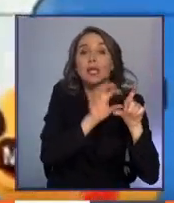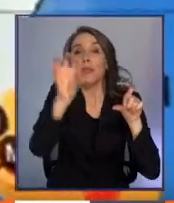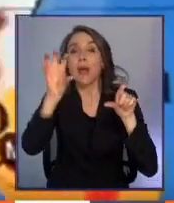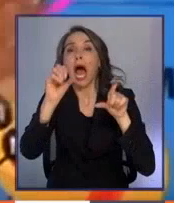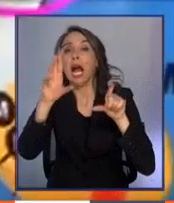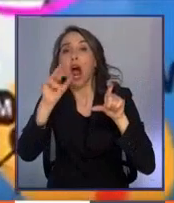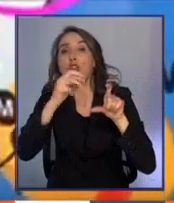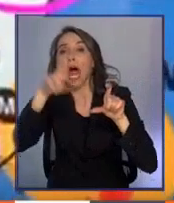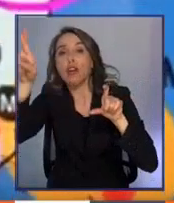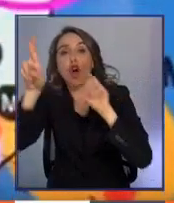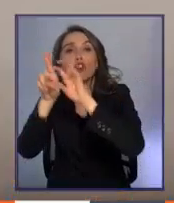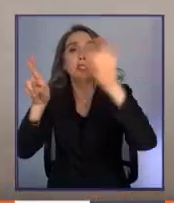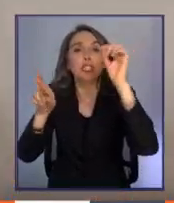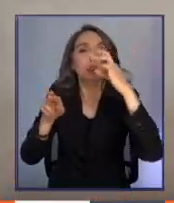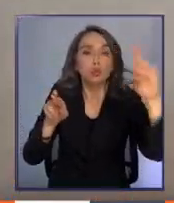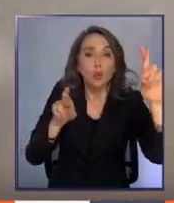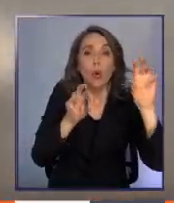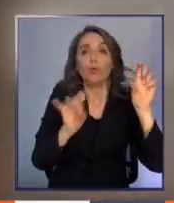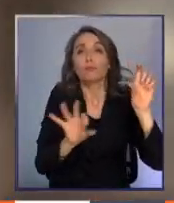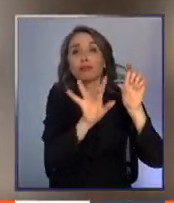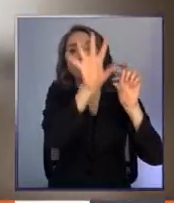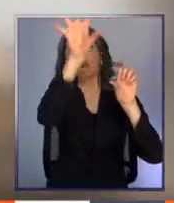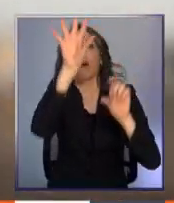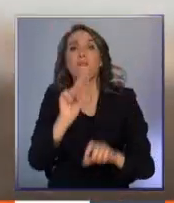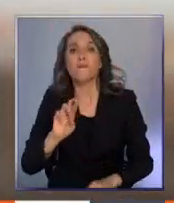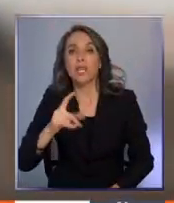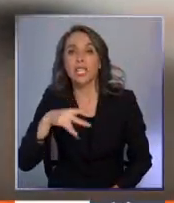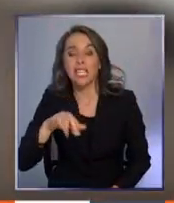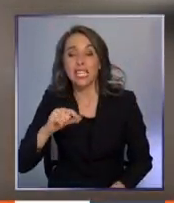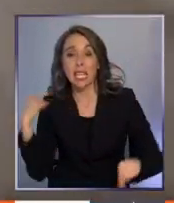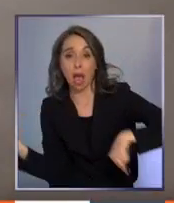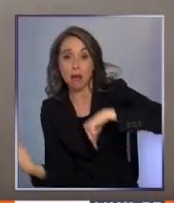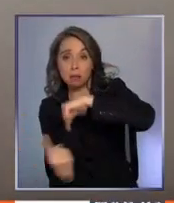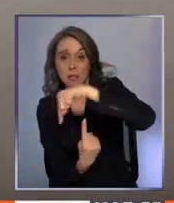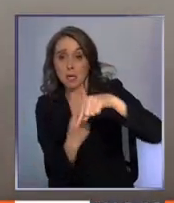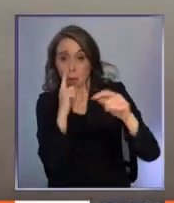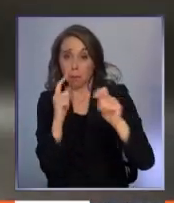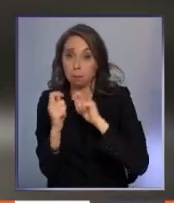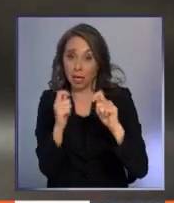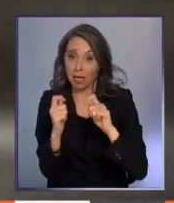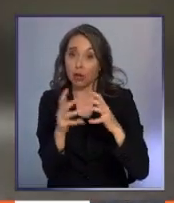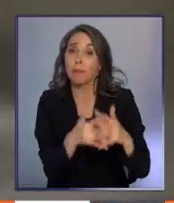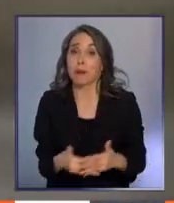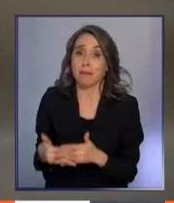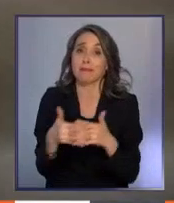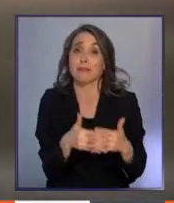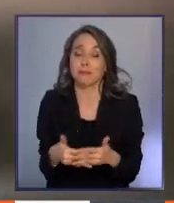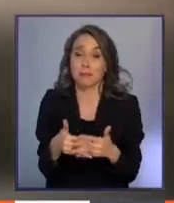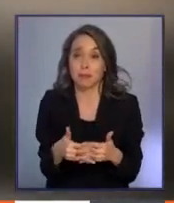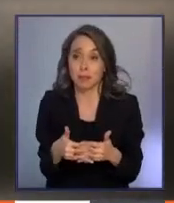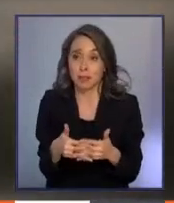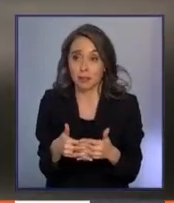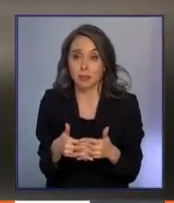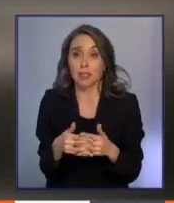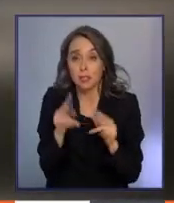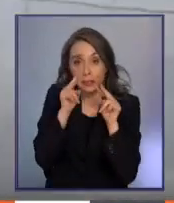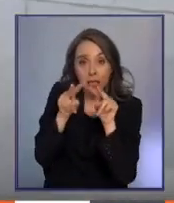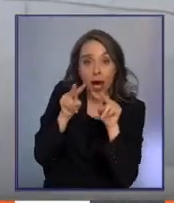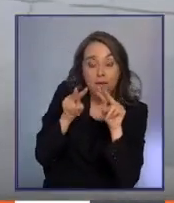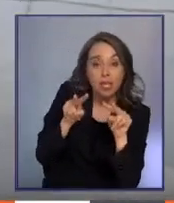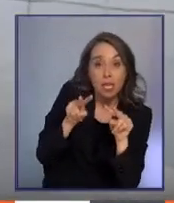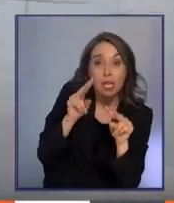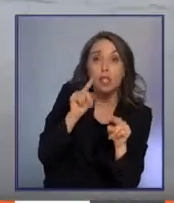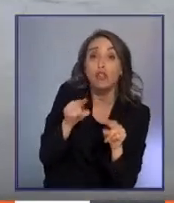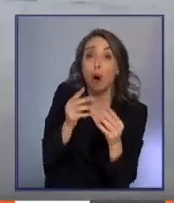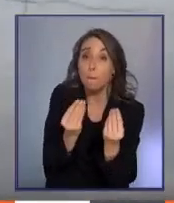hasta Virginia con el tiempo. Dorian sigue representando una seria amenaza para Estados Unidos, donde siguen de cerca el comportamiento de